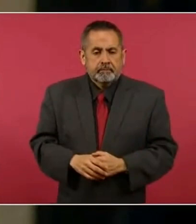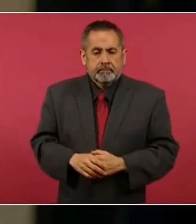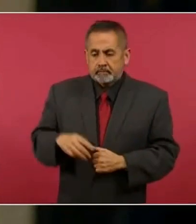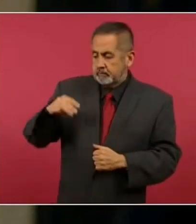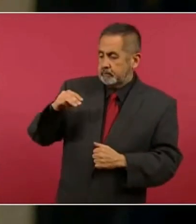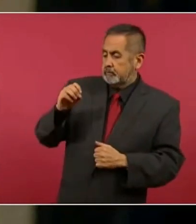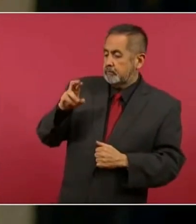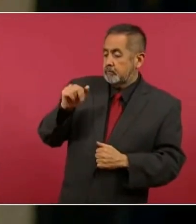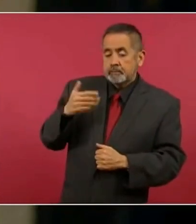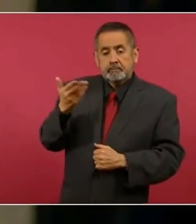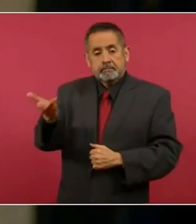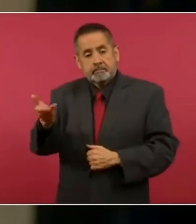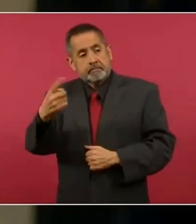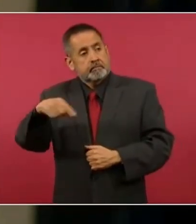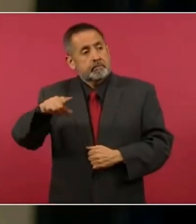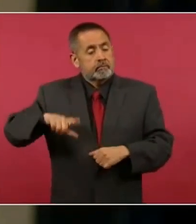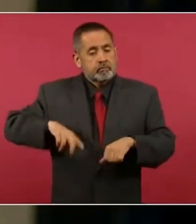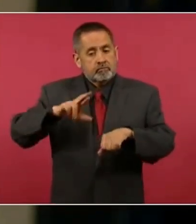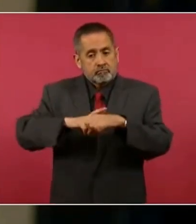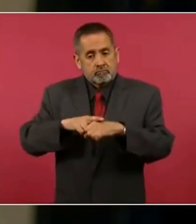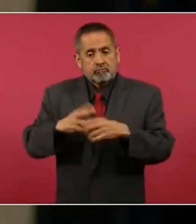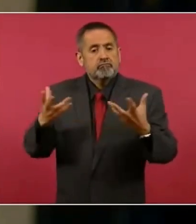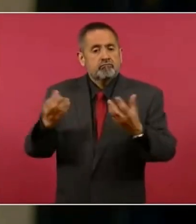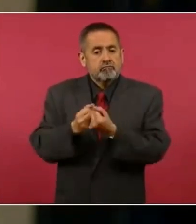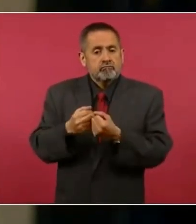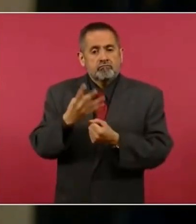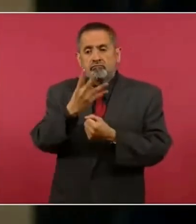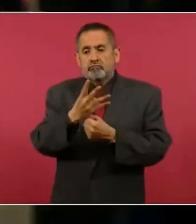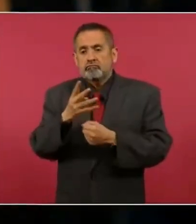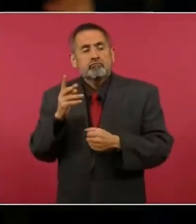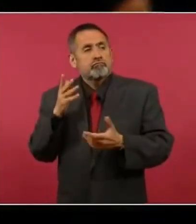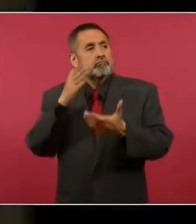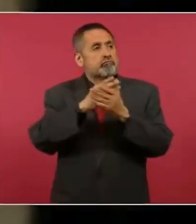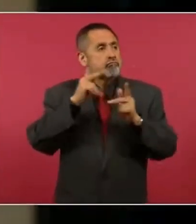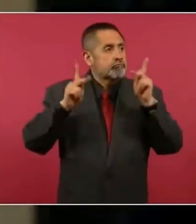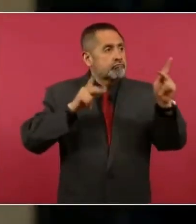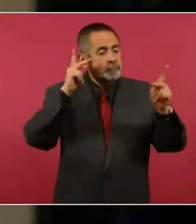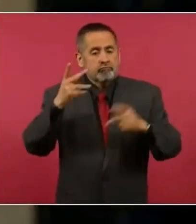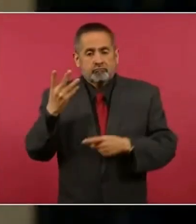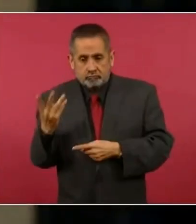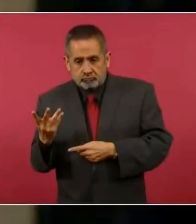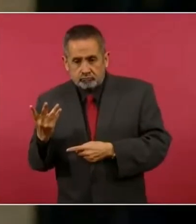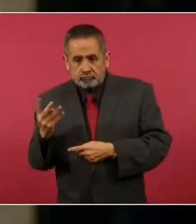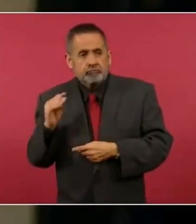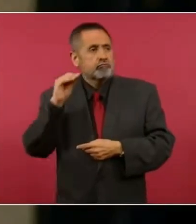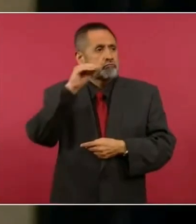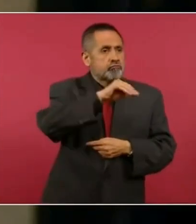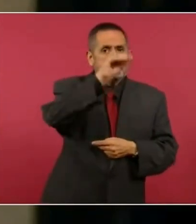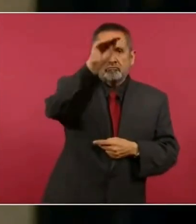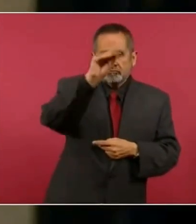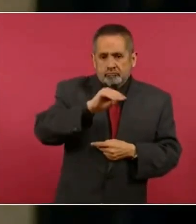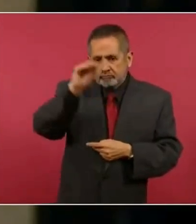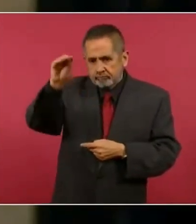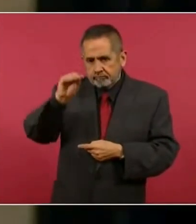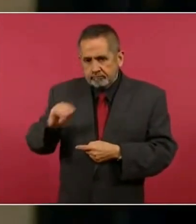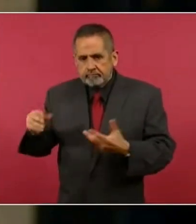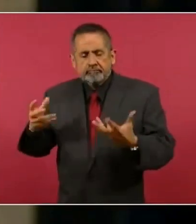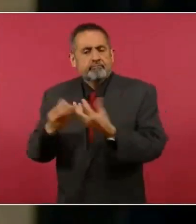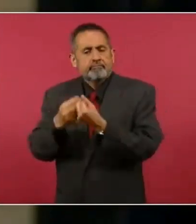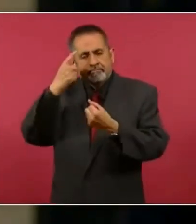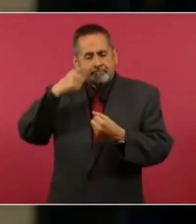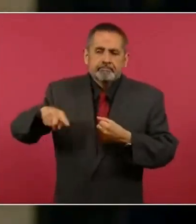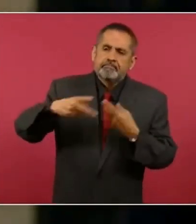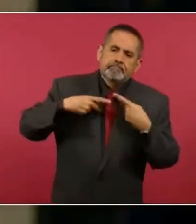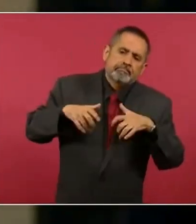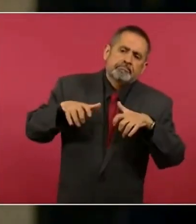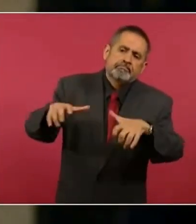Morena también pidió a los gobernadores invitar a los cuatro corcholatas a visitar a los estados bajo el argumento de contribuir a que los